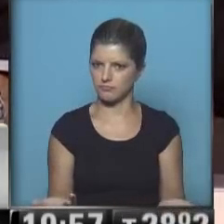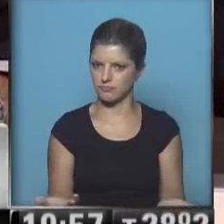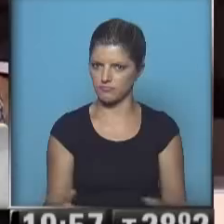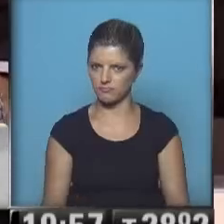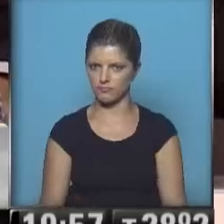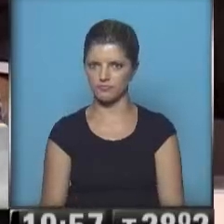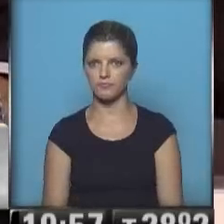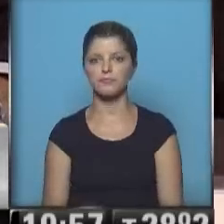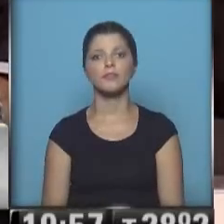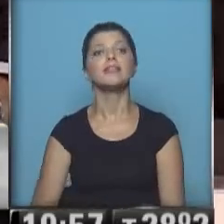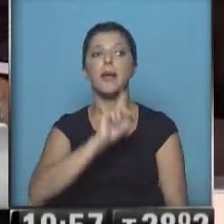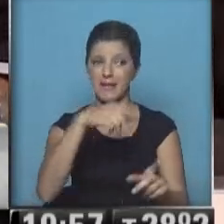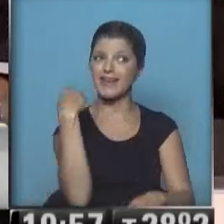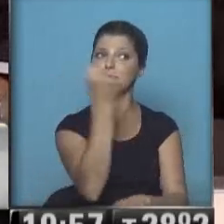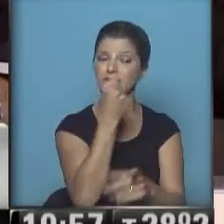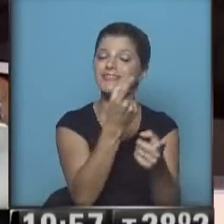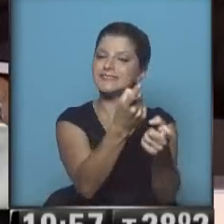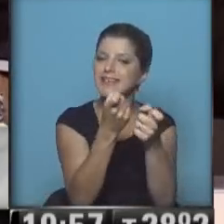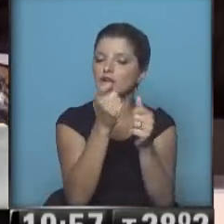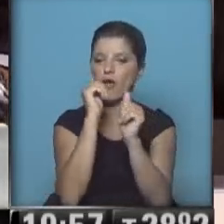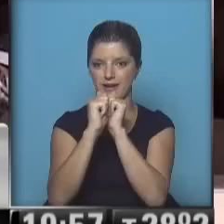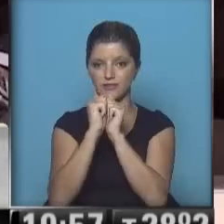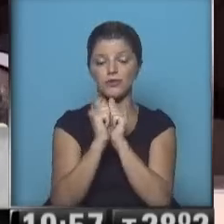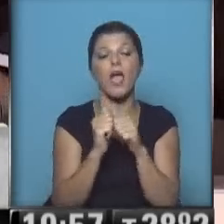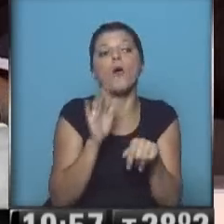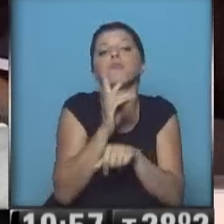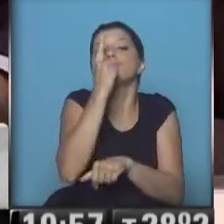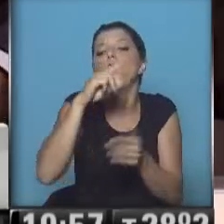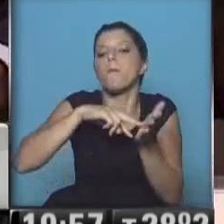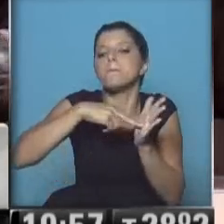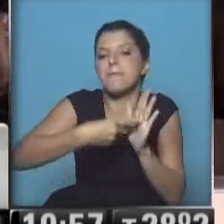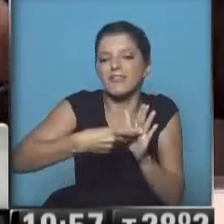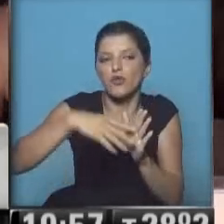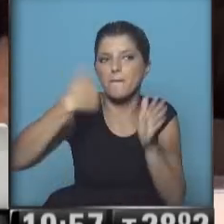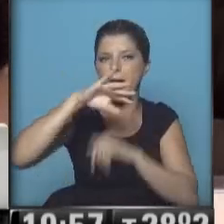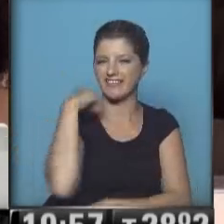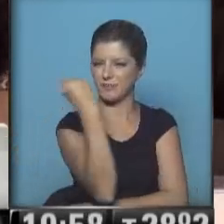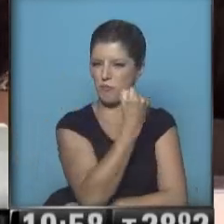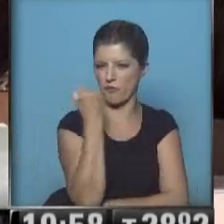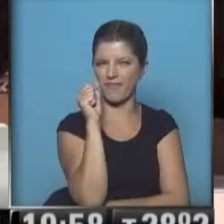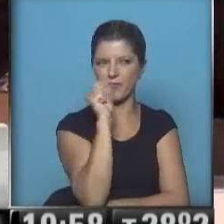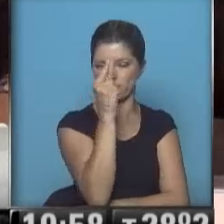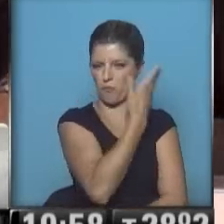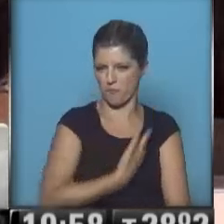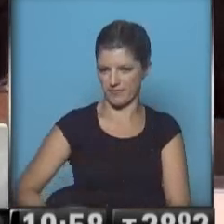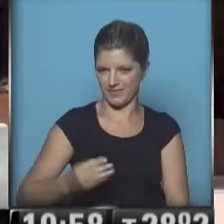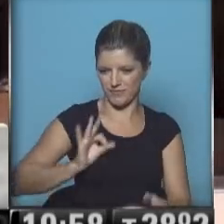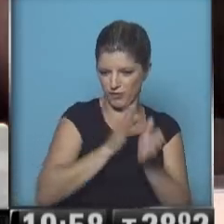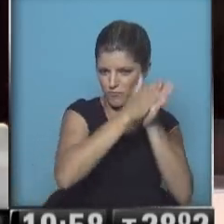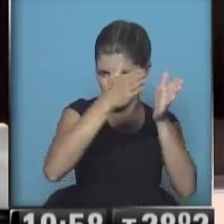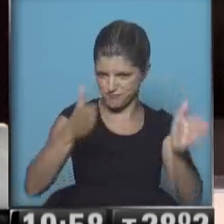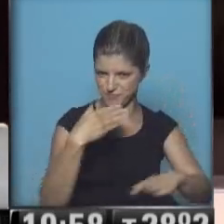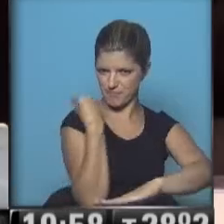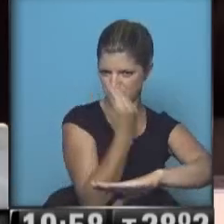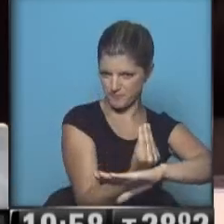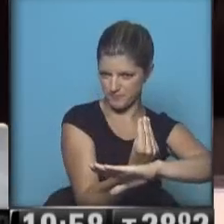y necesario en la historia. Ha dado un paso quizás el más importante de su presidencia. Y